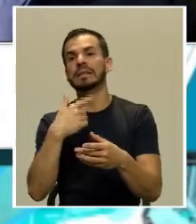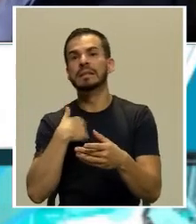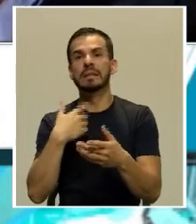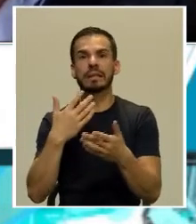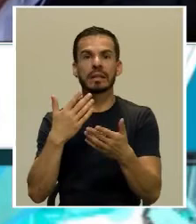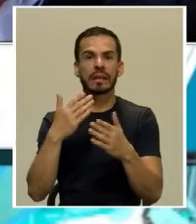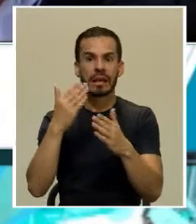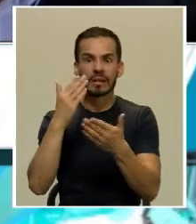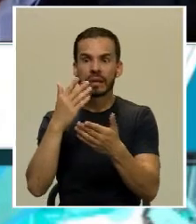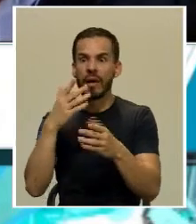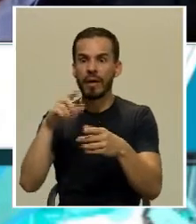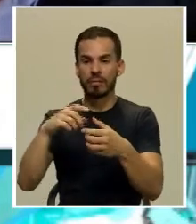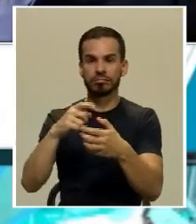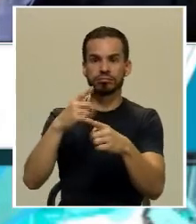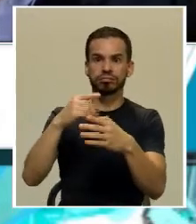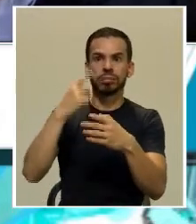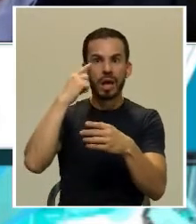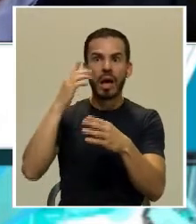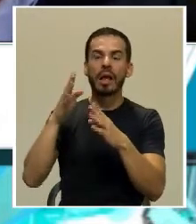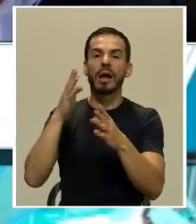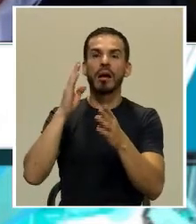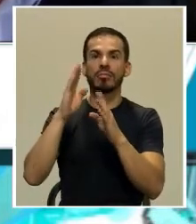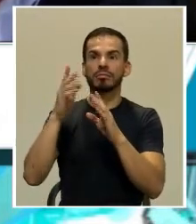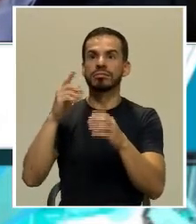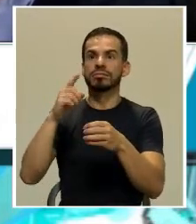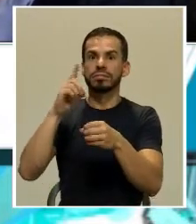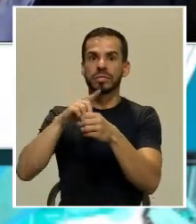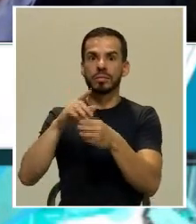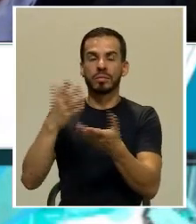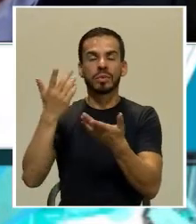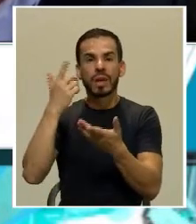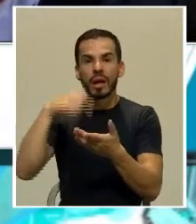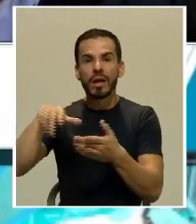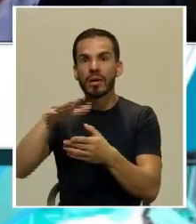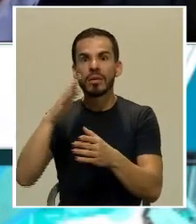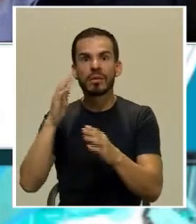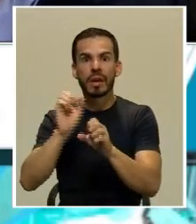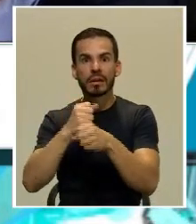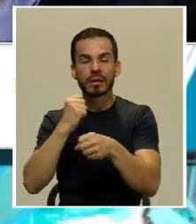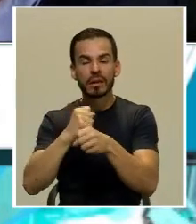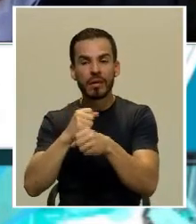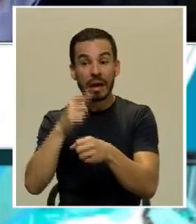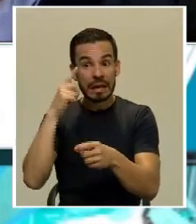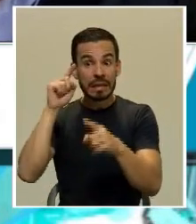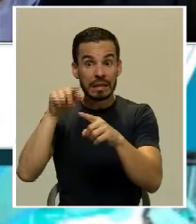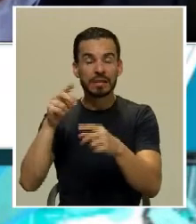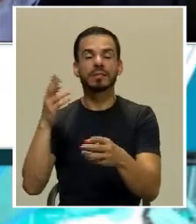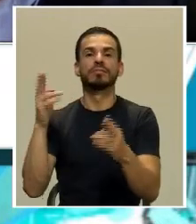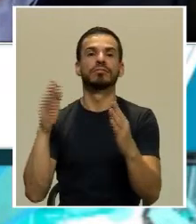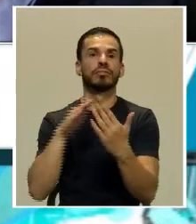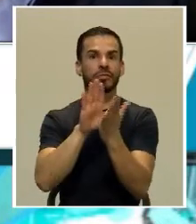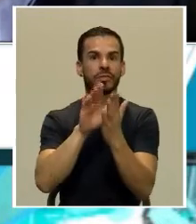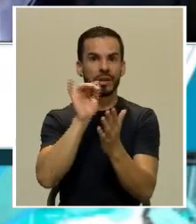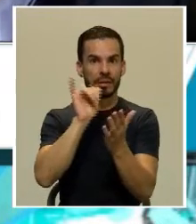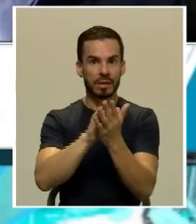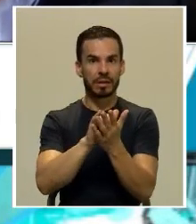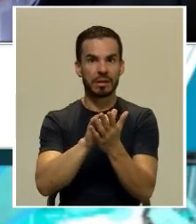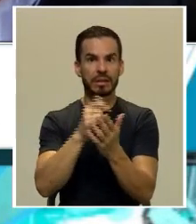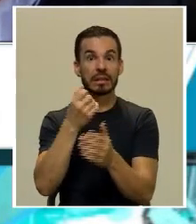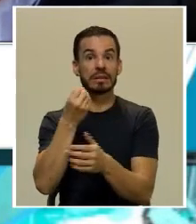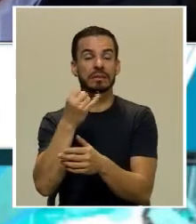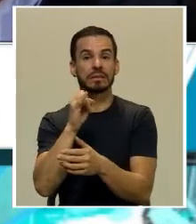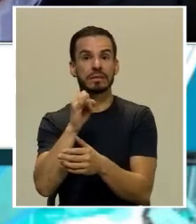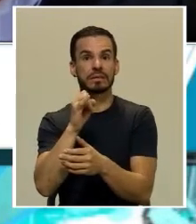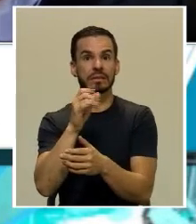estaba cercenando la posibilidad de parlamentar en el Congreso de la República, y sobre eso vinieron estos enfrentamientos. Y